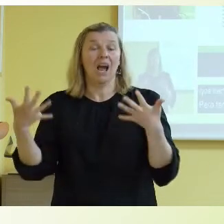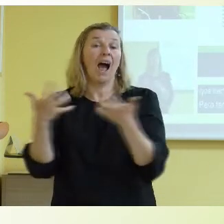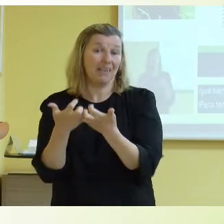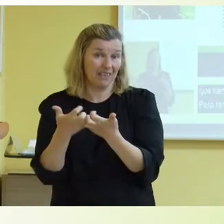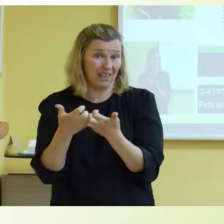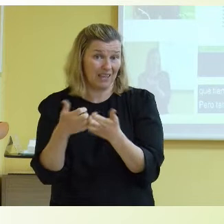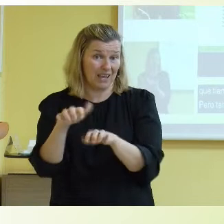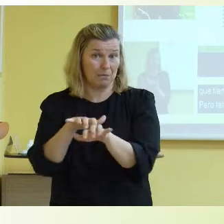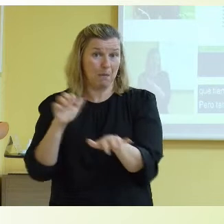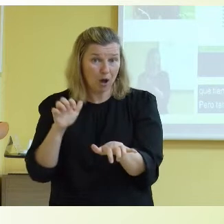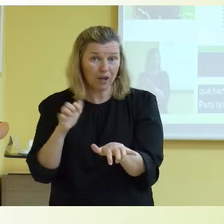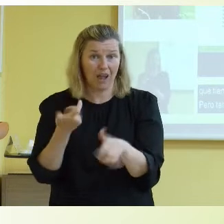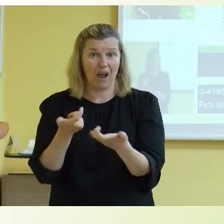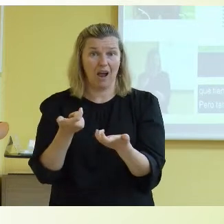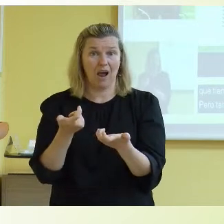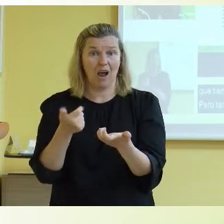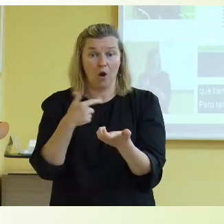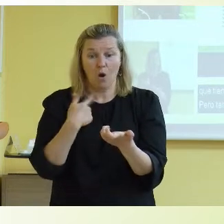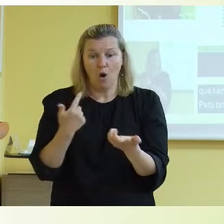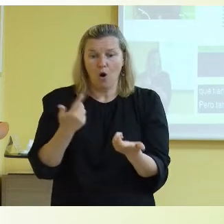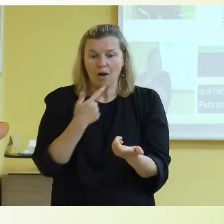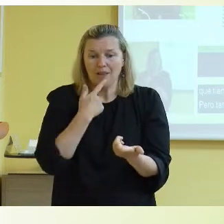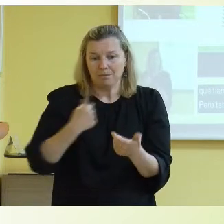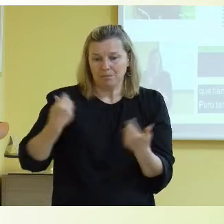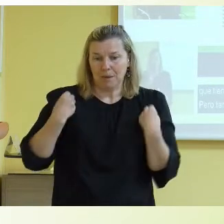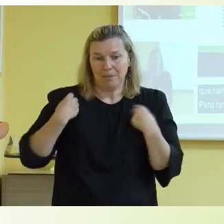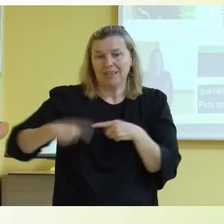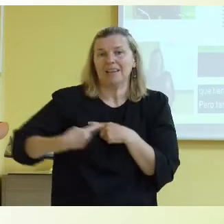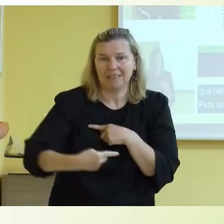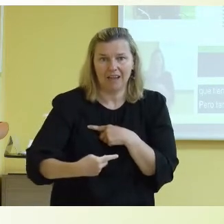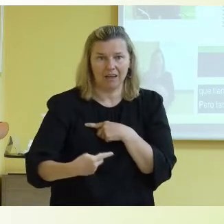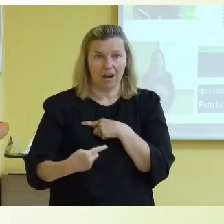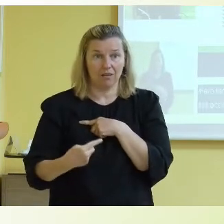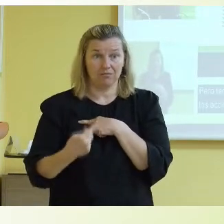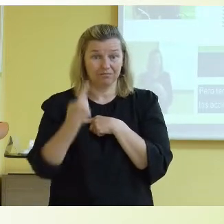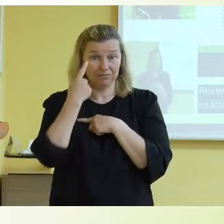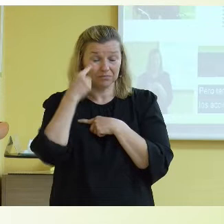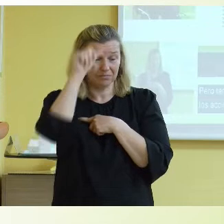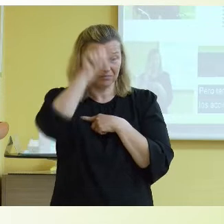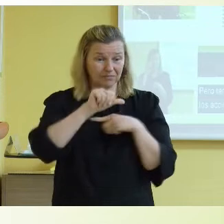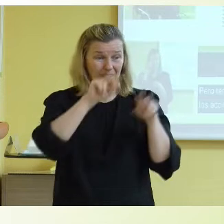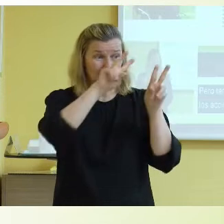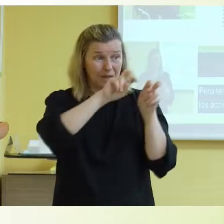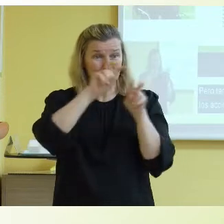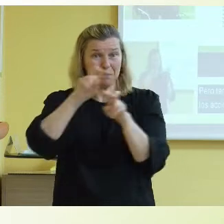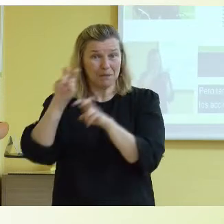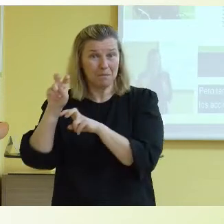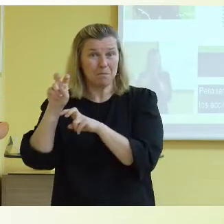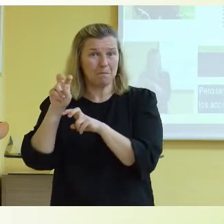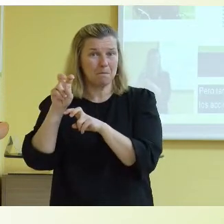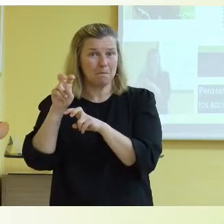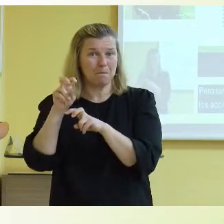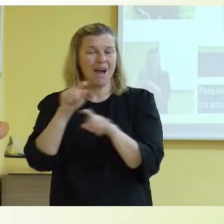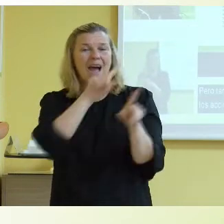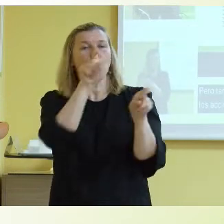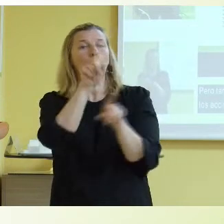o incluso para dificultades en la vida doméstica. O sea que vemos que todas estas y cuestiones que las encuestas